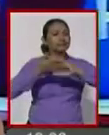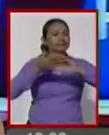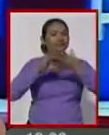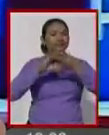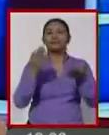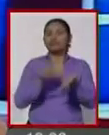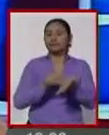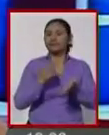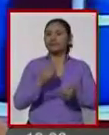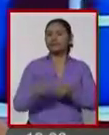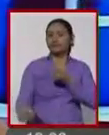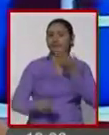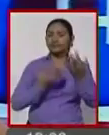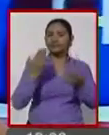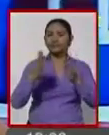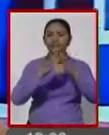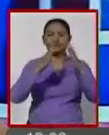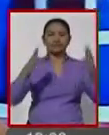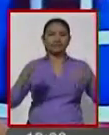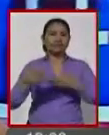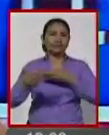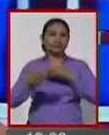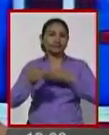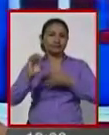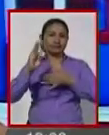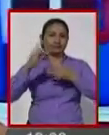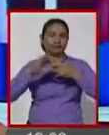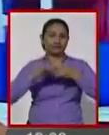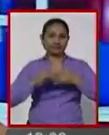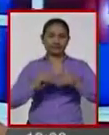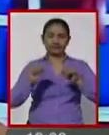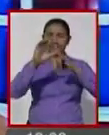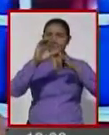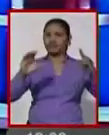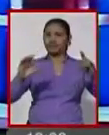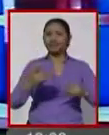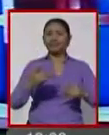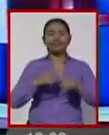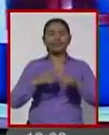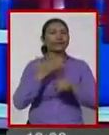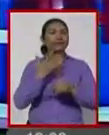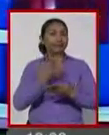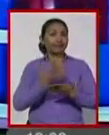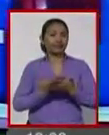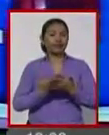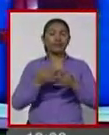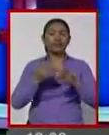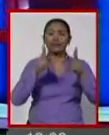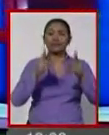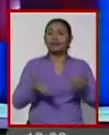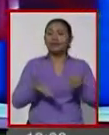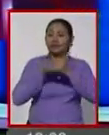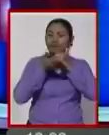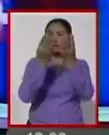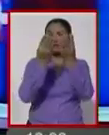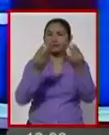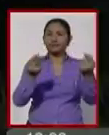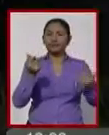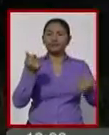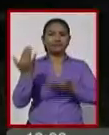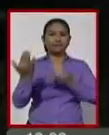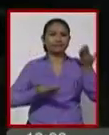Que se ha registrado un incendio en un domicilio ubicado en el séptimo anillo, zona del Cambódromo. Afortunadamente, los vecinos llegaron para controlar las llamas.